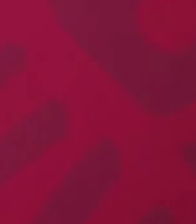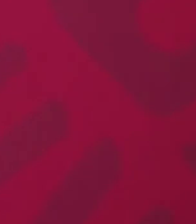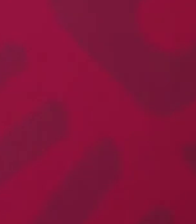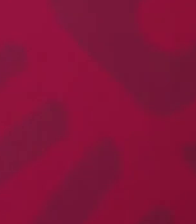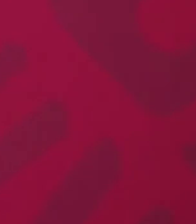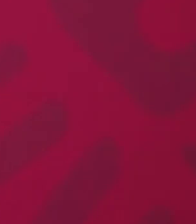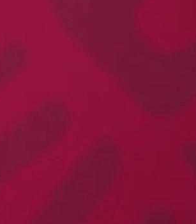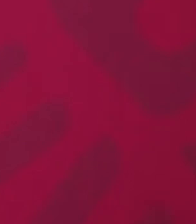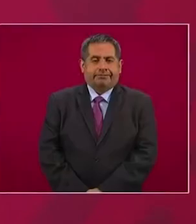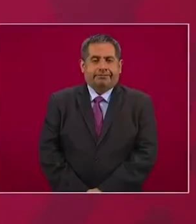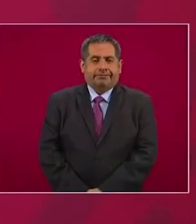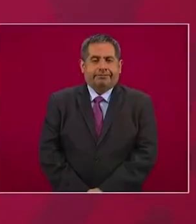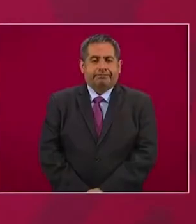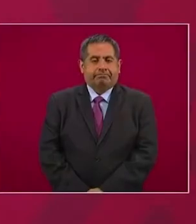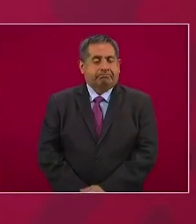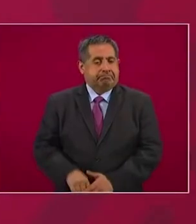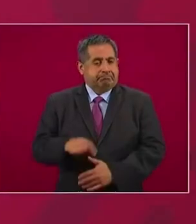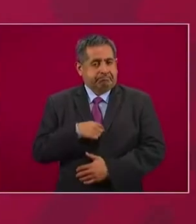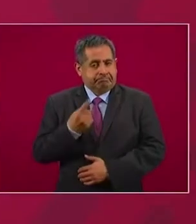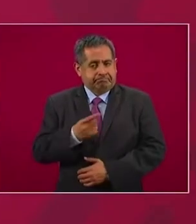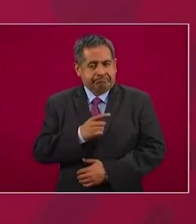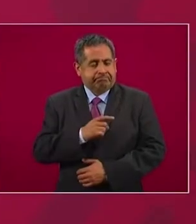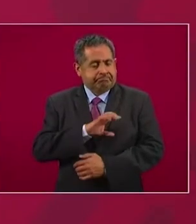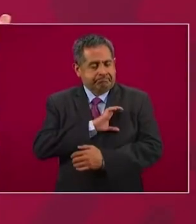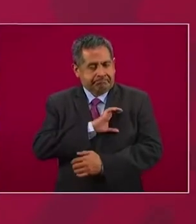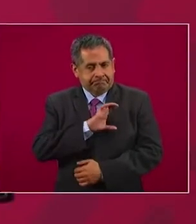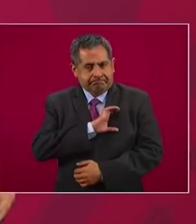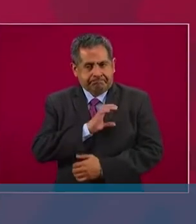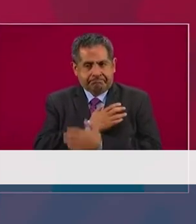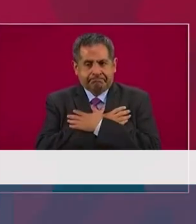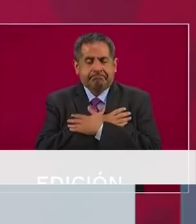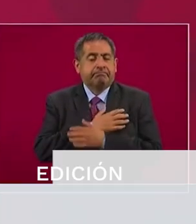López Obrador envió un abrazo a todos sus simpatizantes que